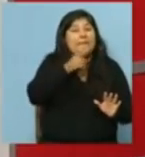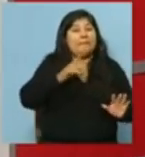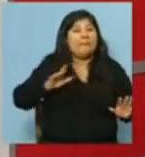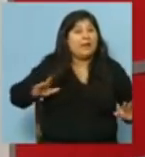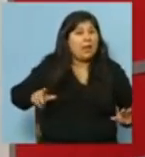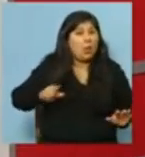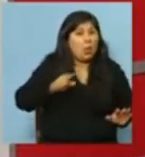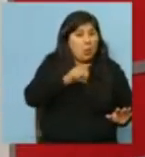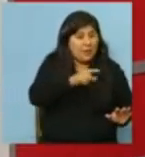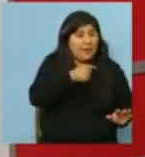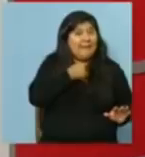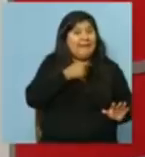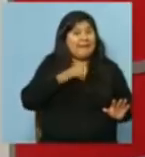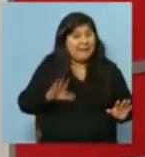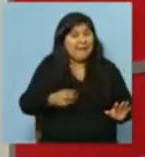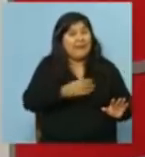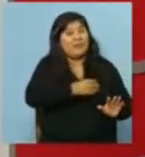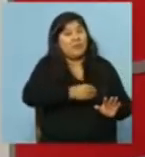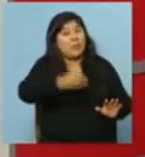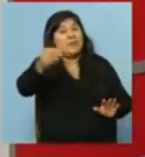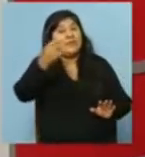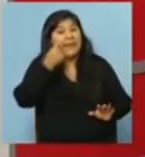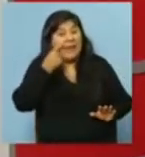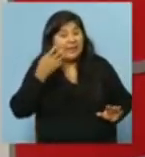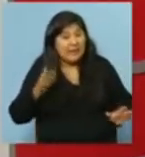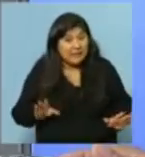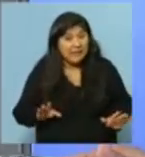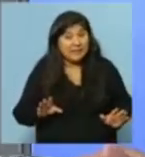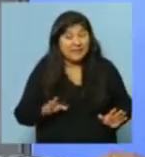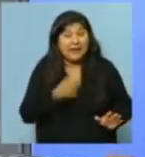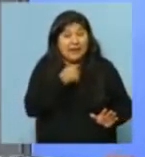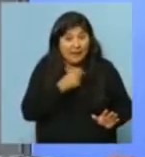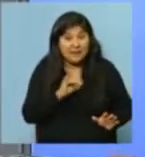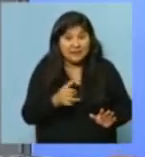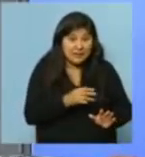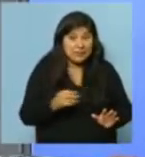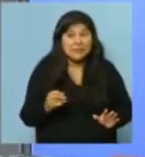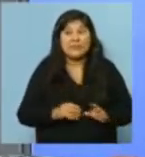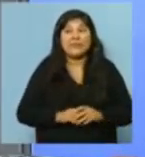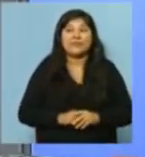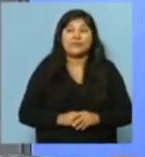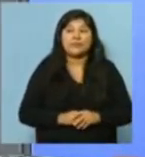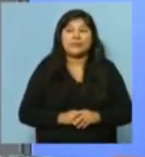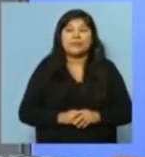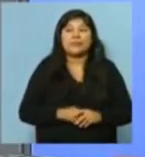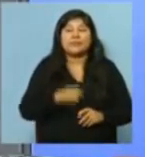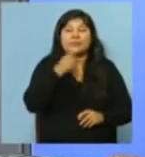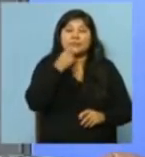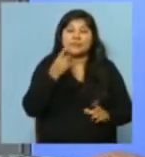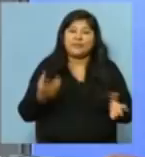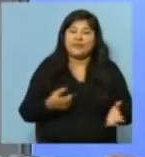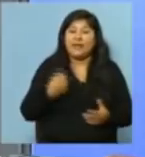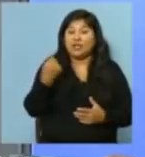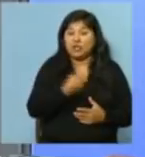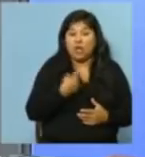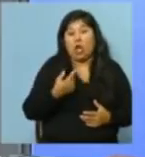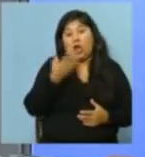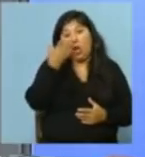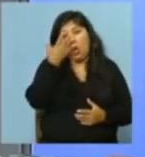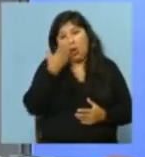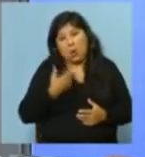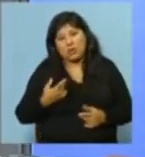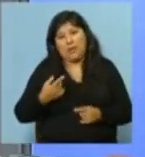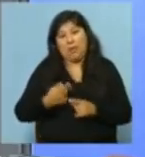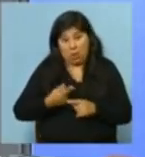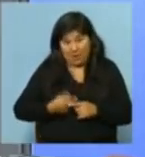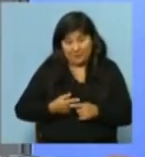intendente le molestaría ser candidato a intendente o a intendente a ver este yo creo que quienes estamos en política obviamente siempre pensamos